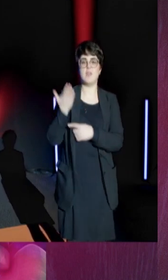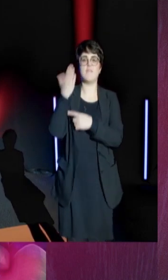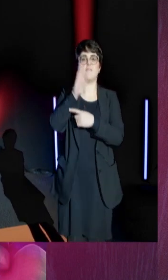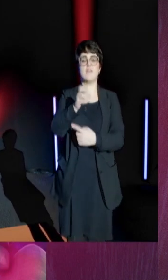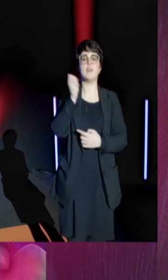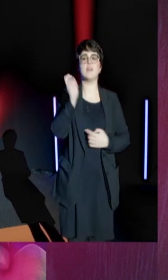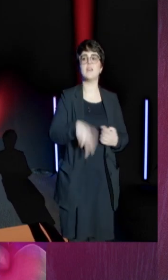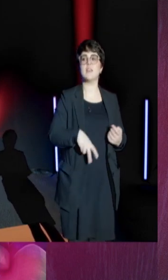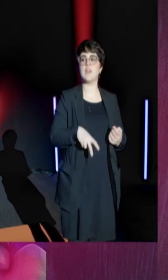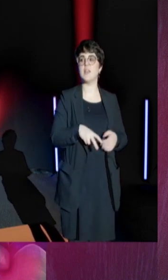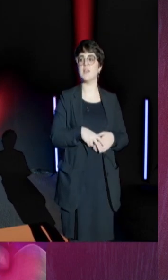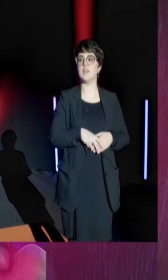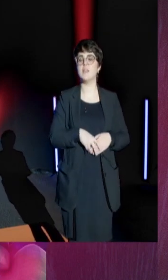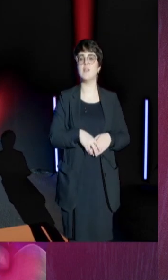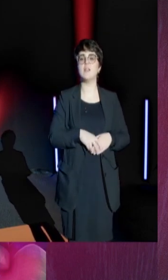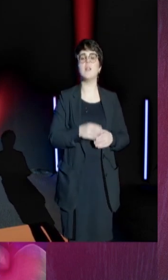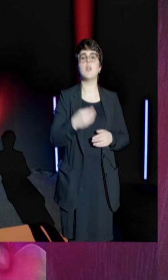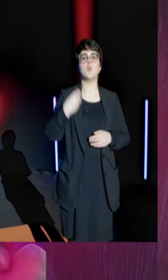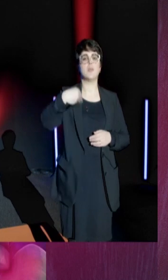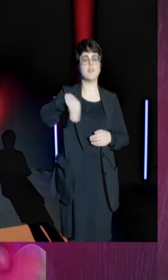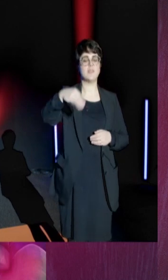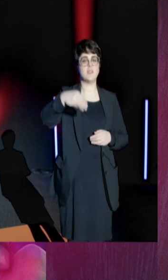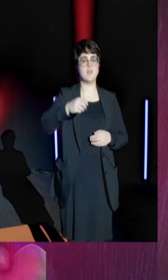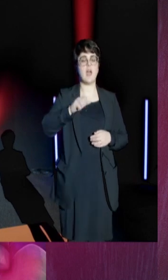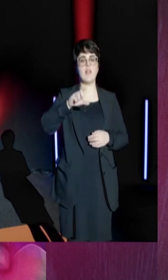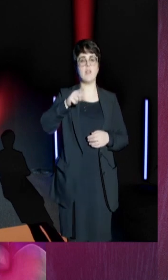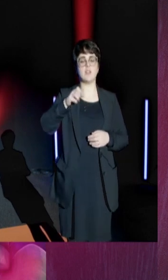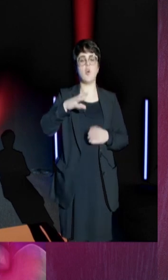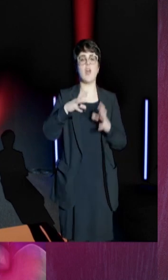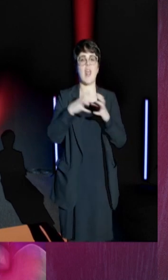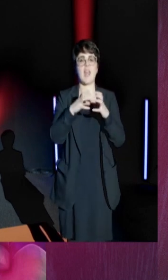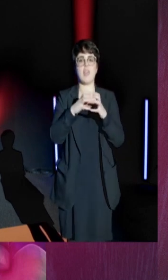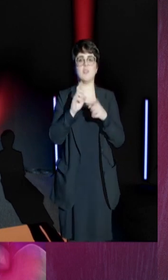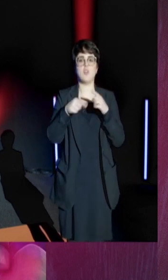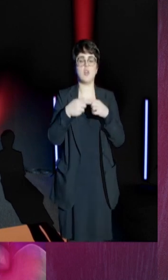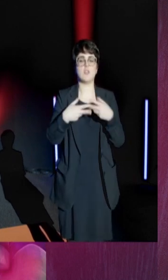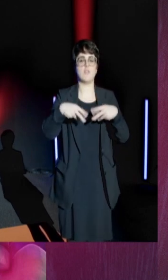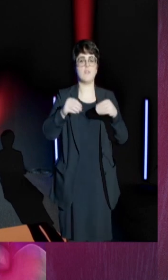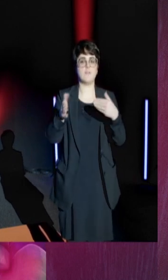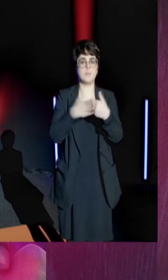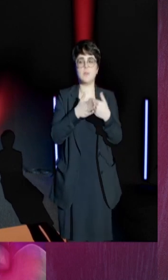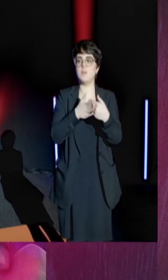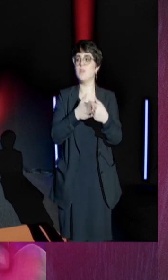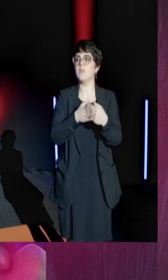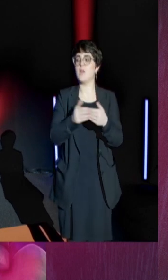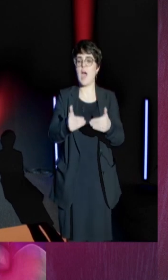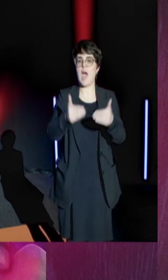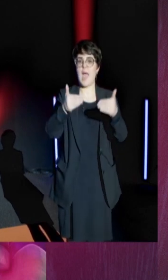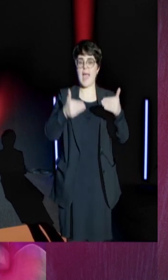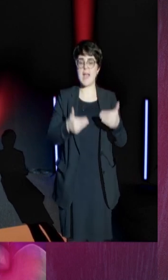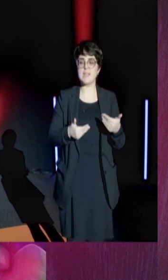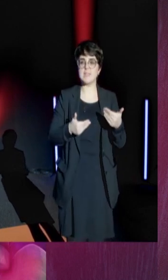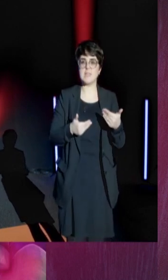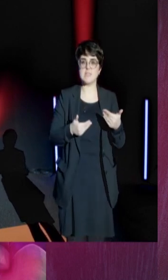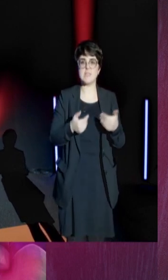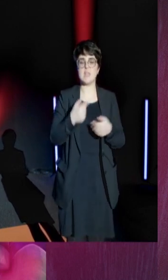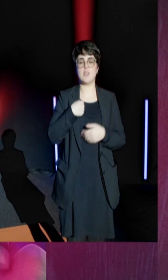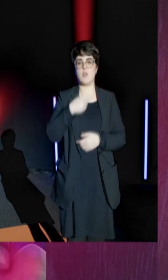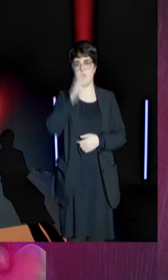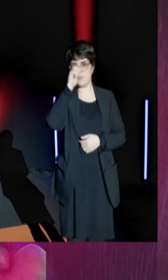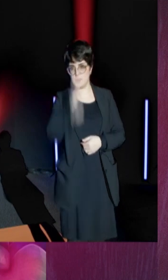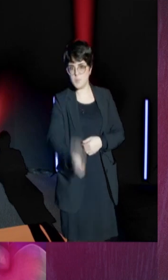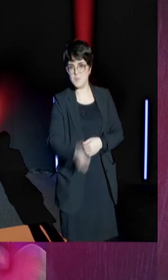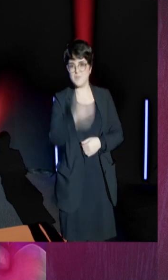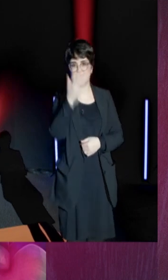más y nada menos que a nuestro presidente Alberto Granados para para cerrar esta sesión no sin antes por supuesto despedirme y